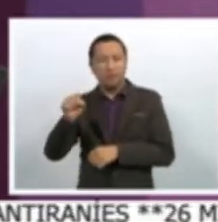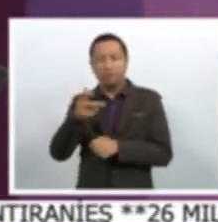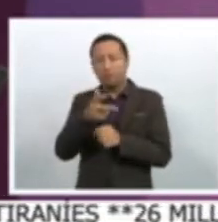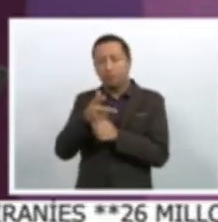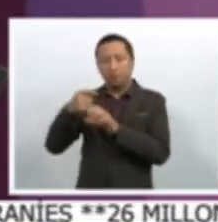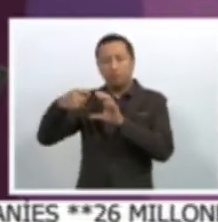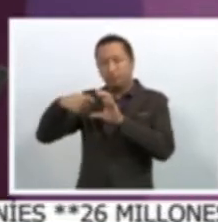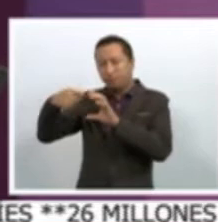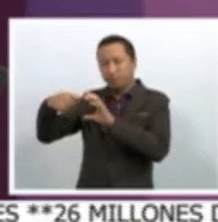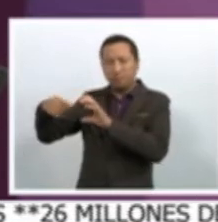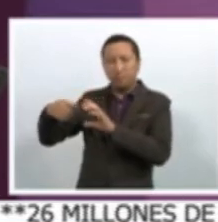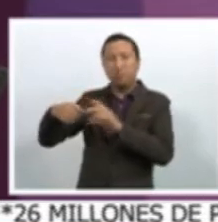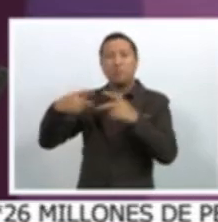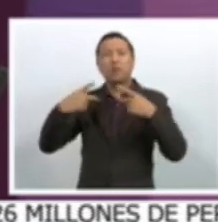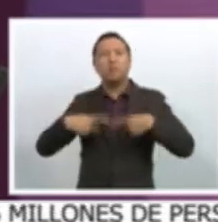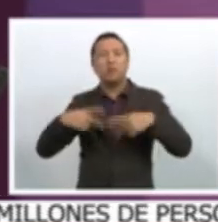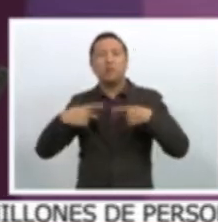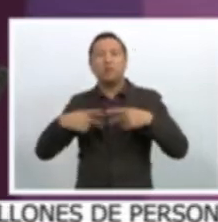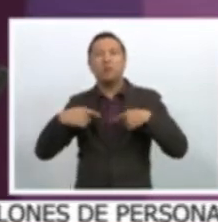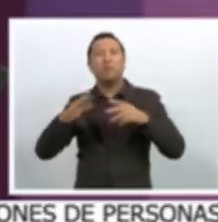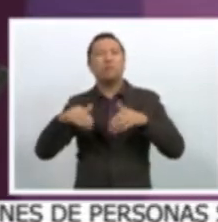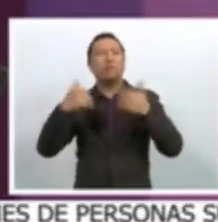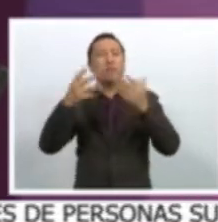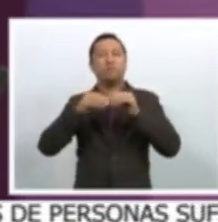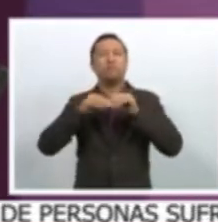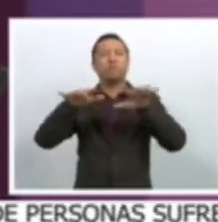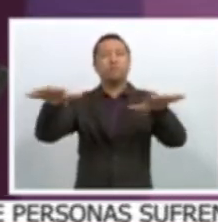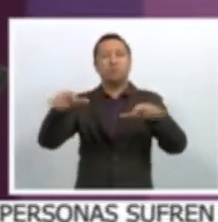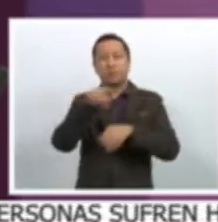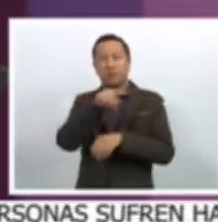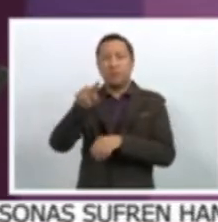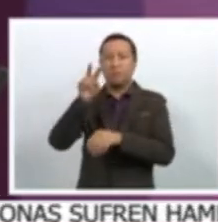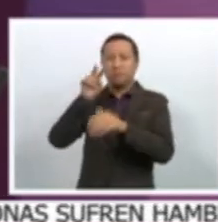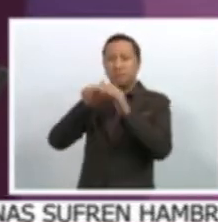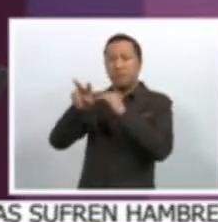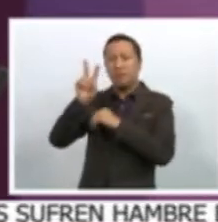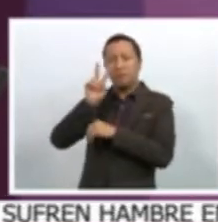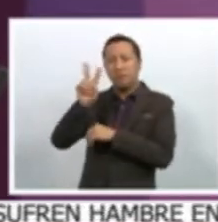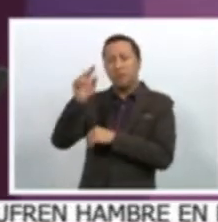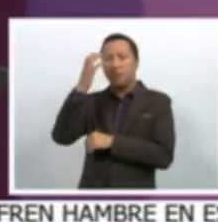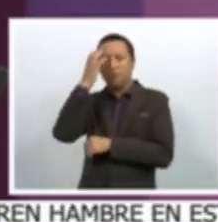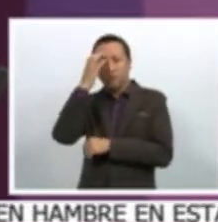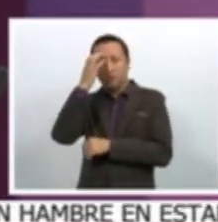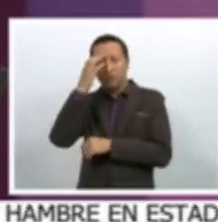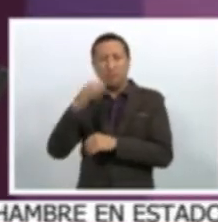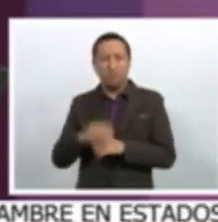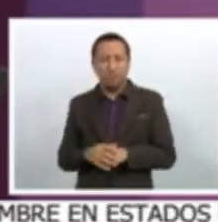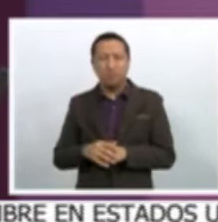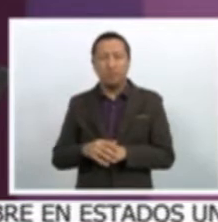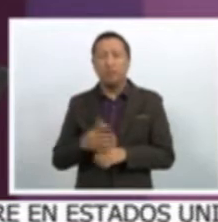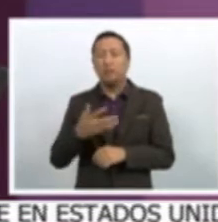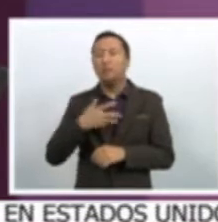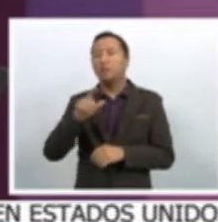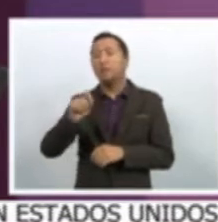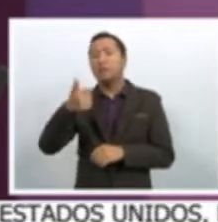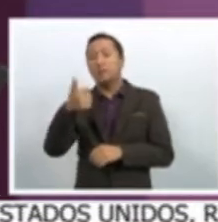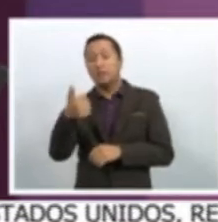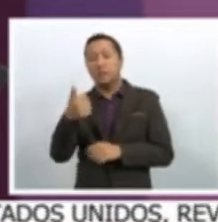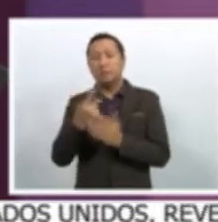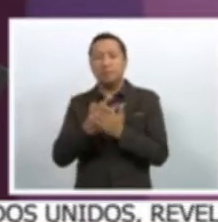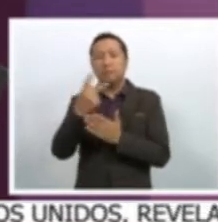la gente conozca los proyectos que se van a premiar, porque recordemos que hay 26 premios en Capital Semilla que suman un poco más de